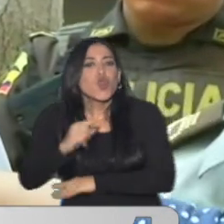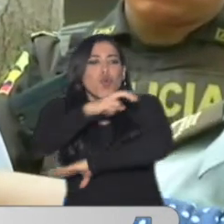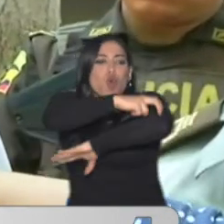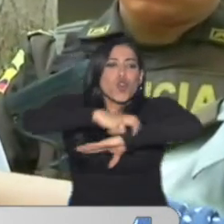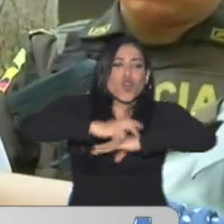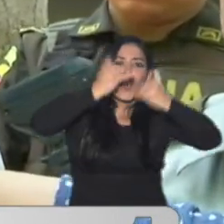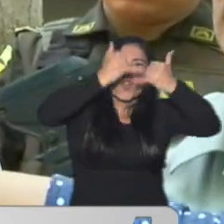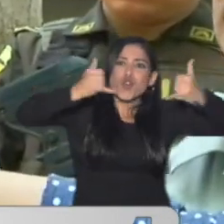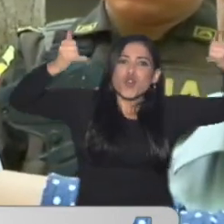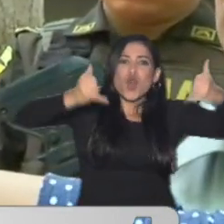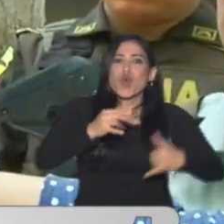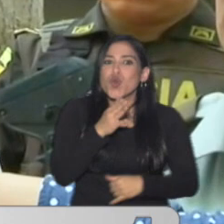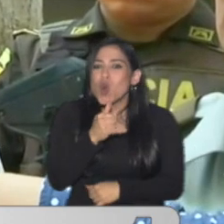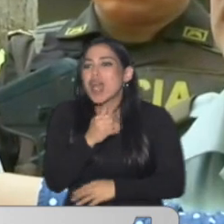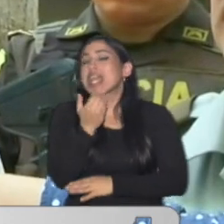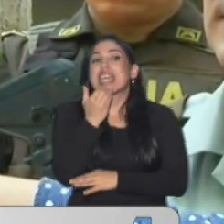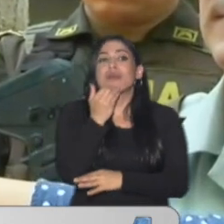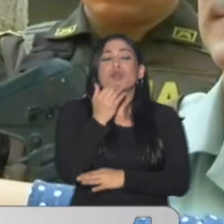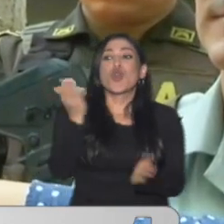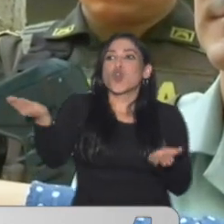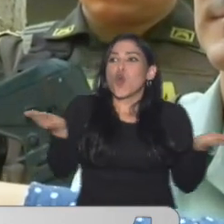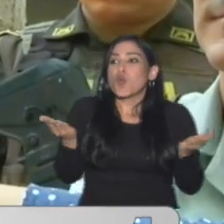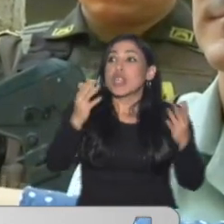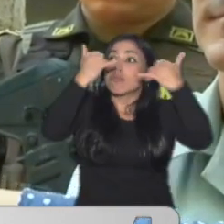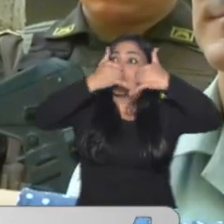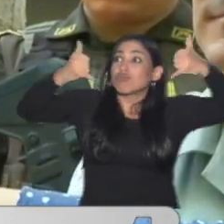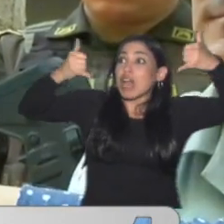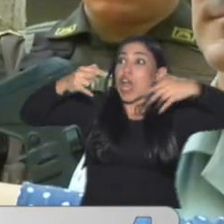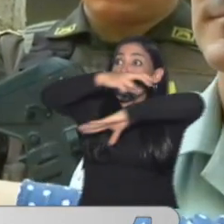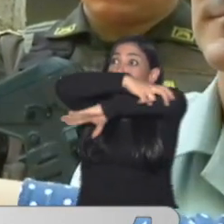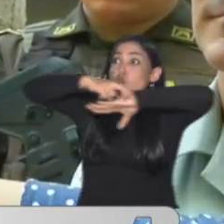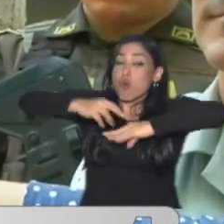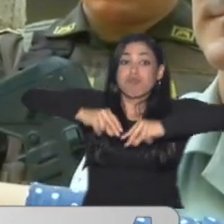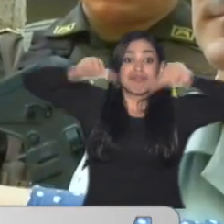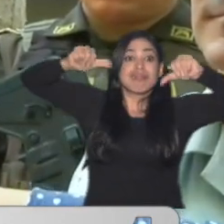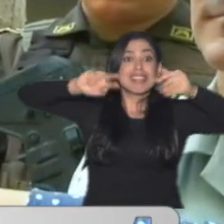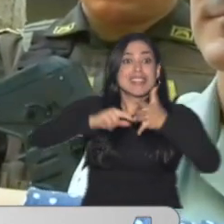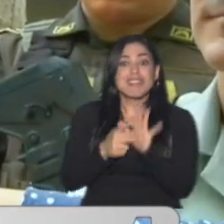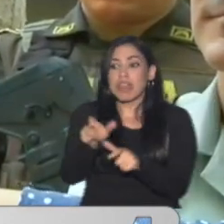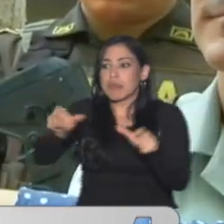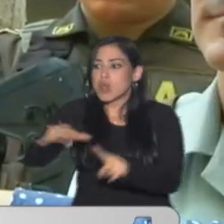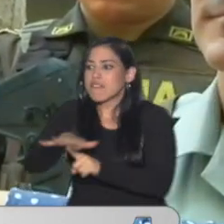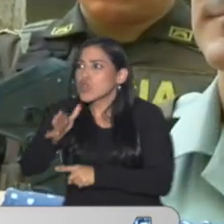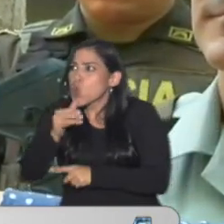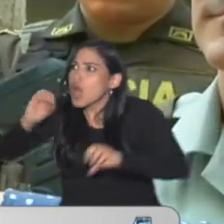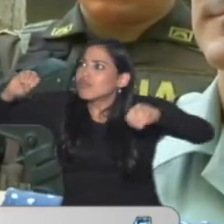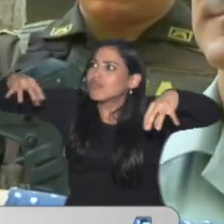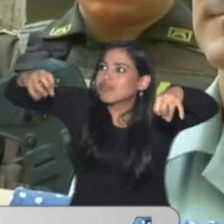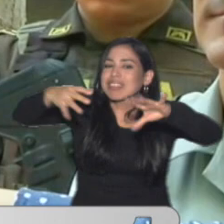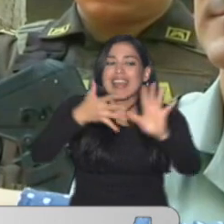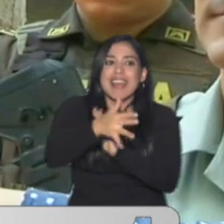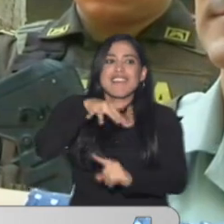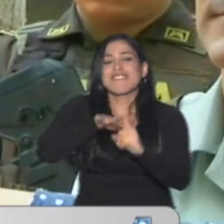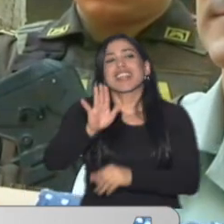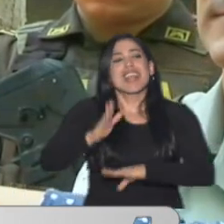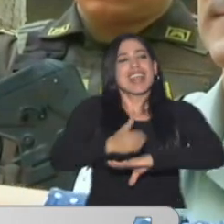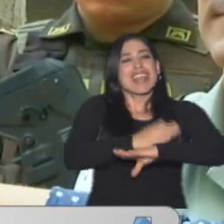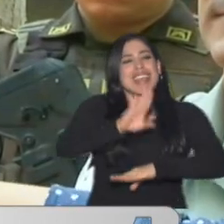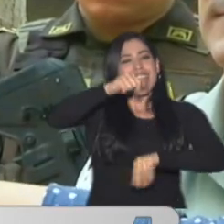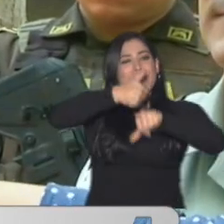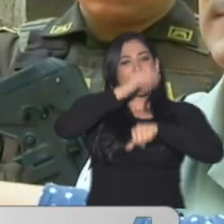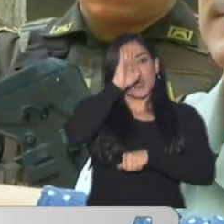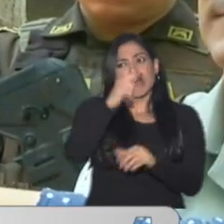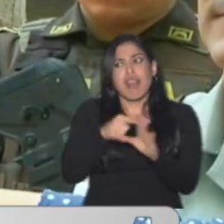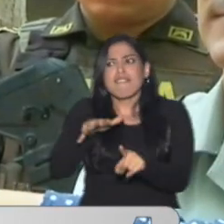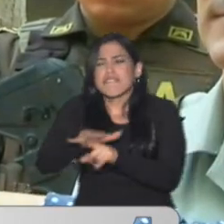robo de redes es la ausencia del servicio para las comunidades el que nuestros usuarios se queden sin el servicio y como decía el coronel la